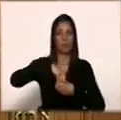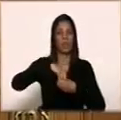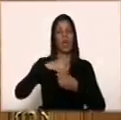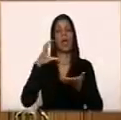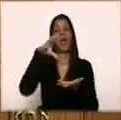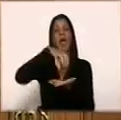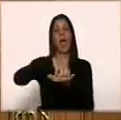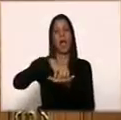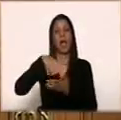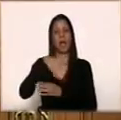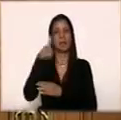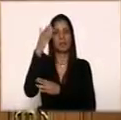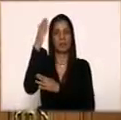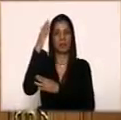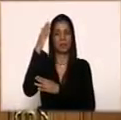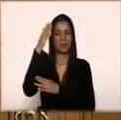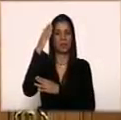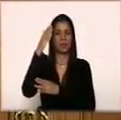Nacional Constituyente.